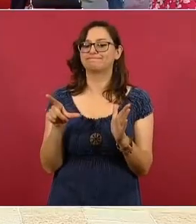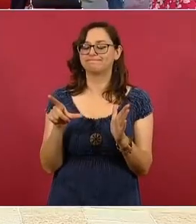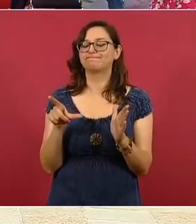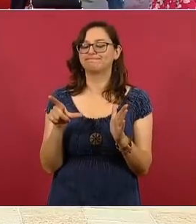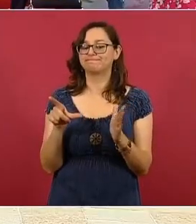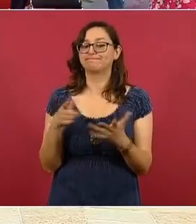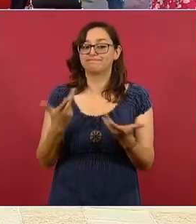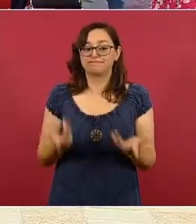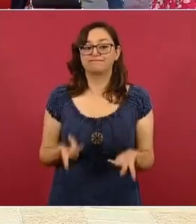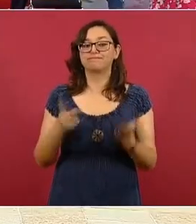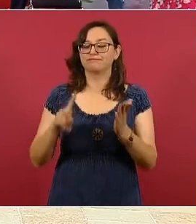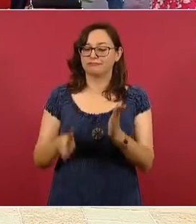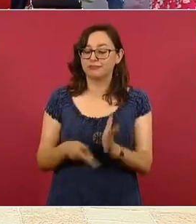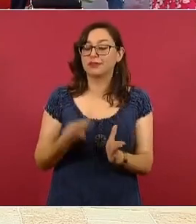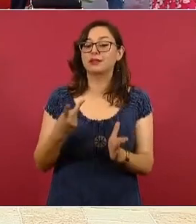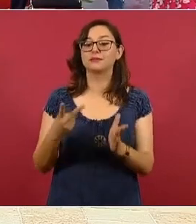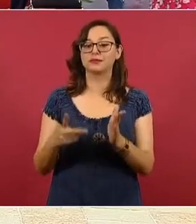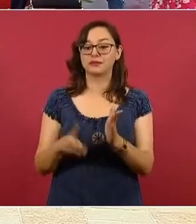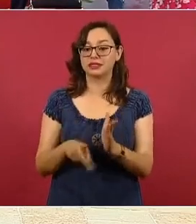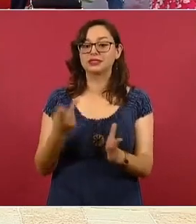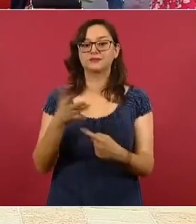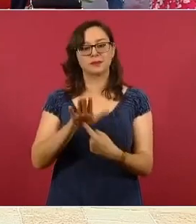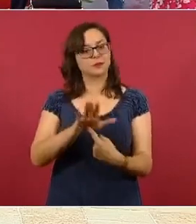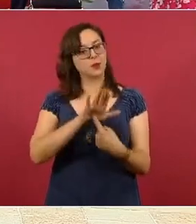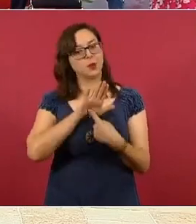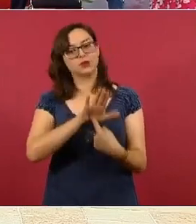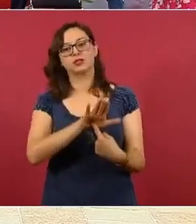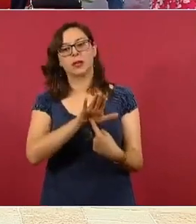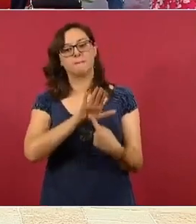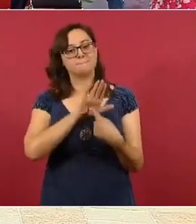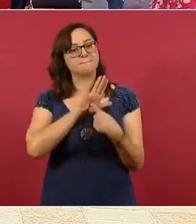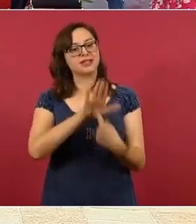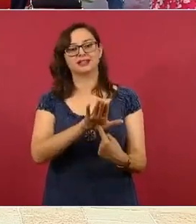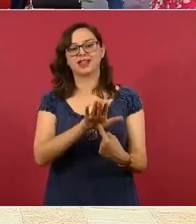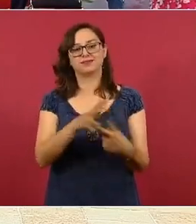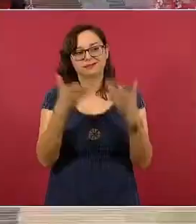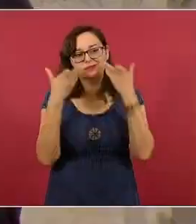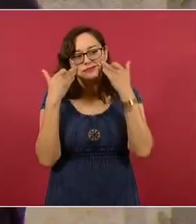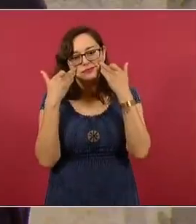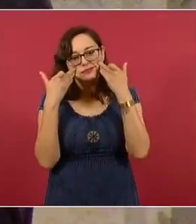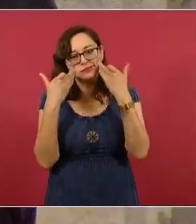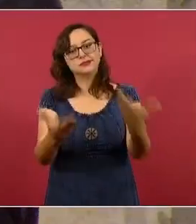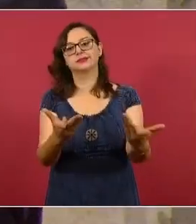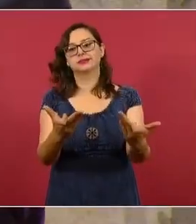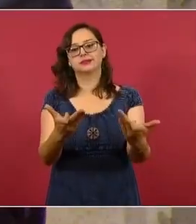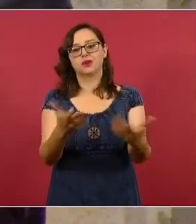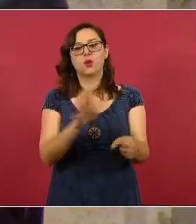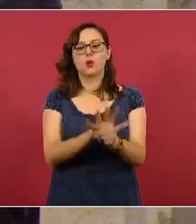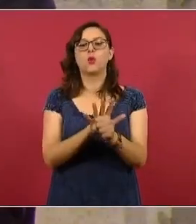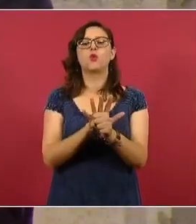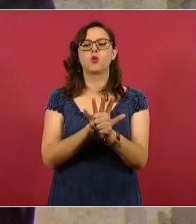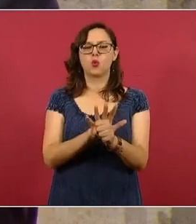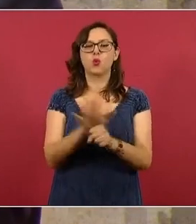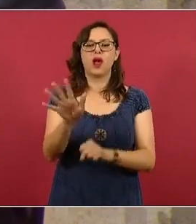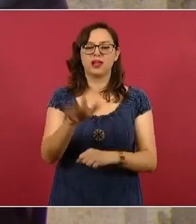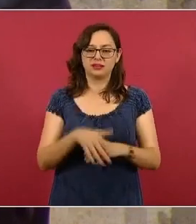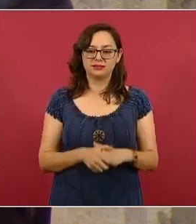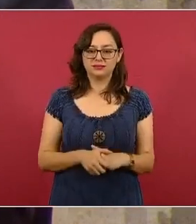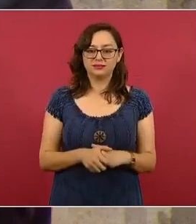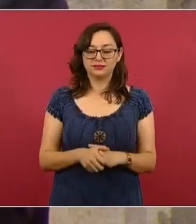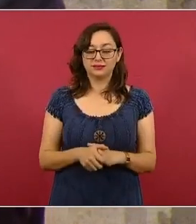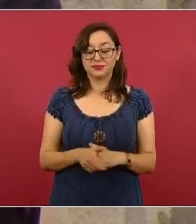subrayadas, más acentuadas en estos tiempos, es que